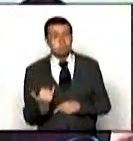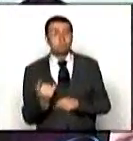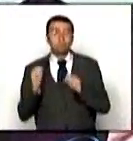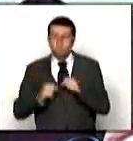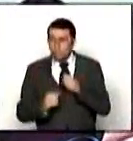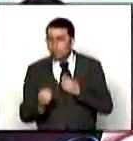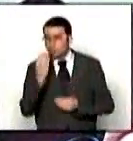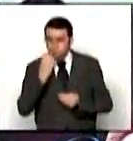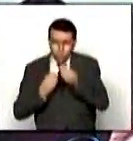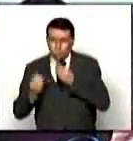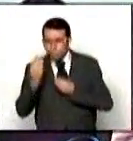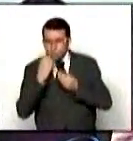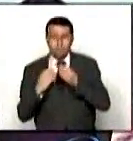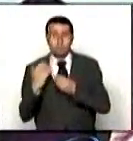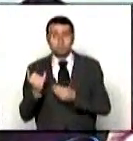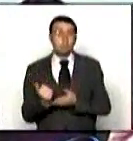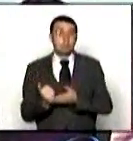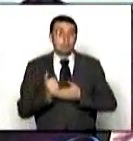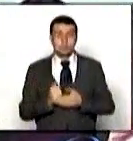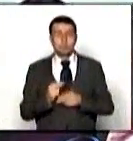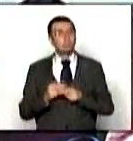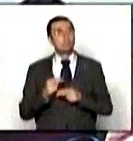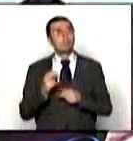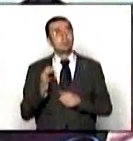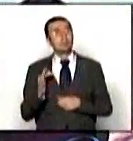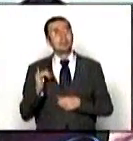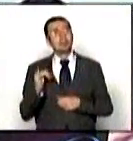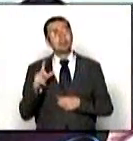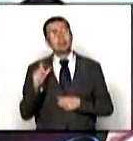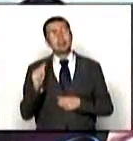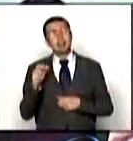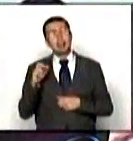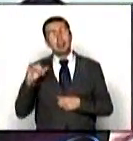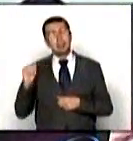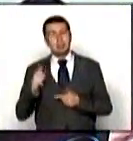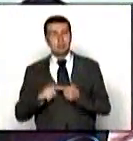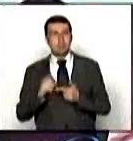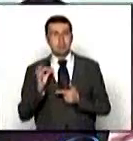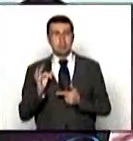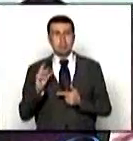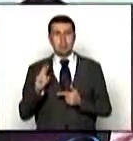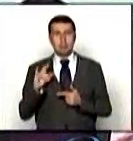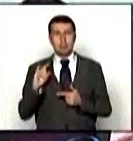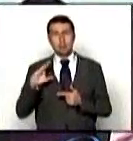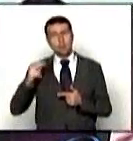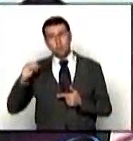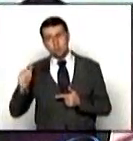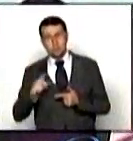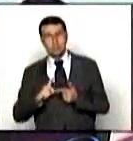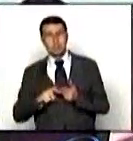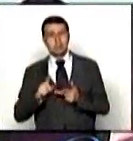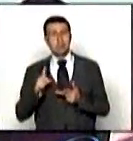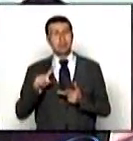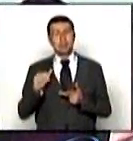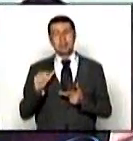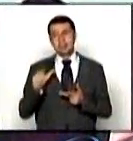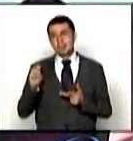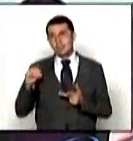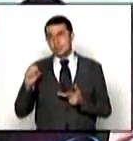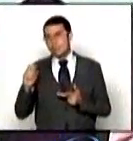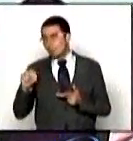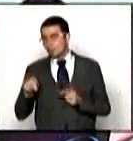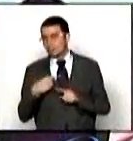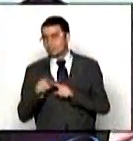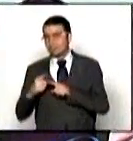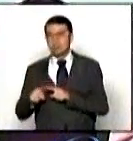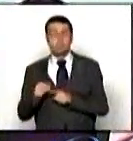muchos tipos distintos, tilapia, podemos consumir trucha, salmón, etcétera. Entonces al niño hay que darle proteína, porque las proteínas son